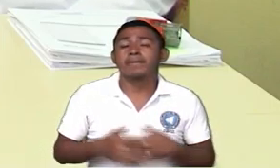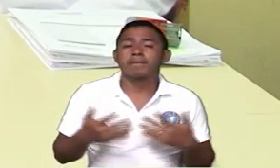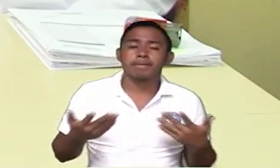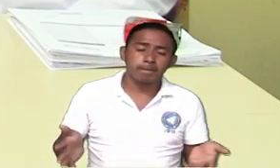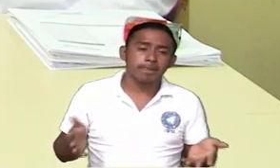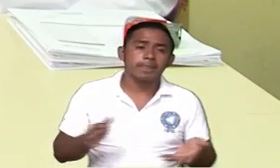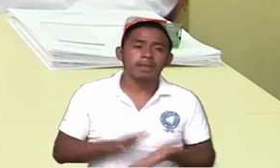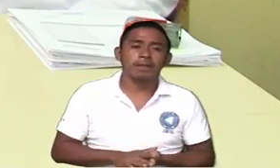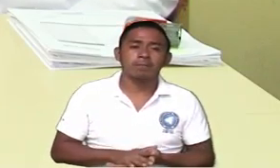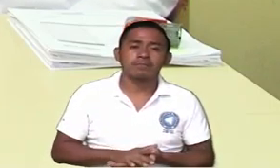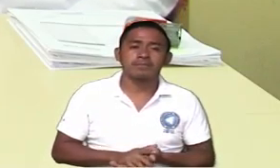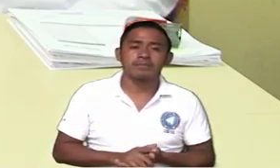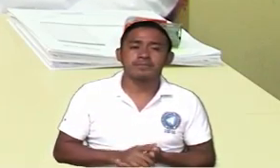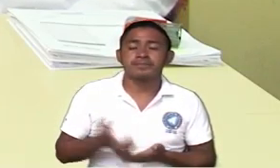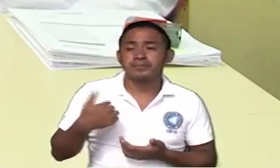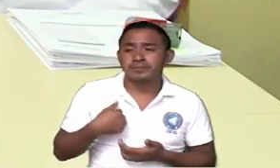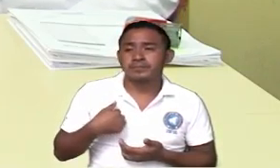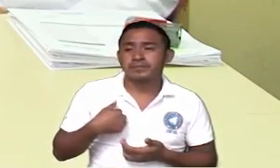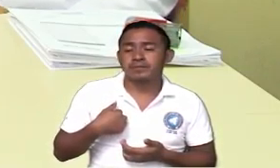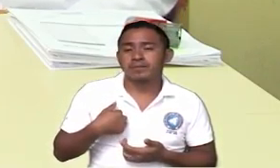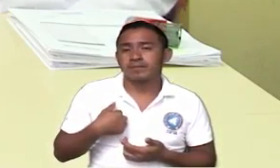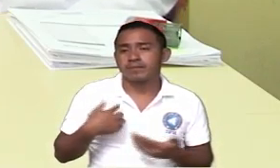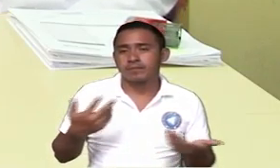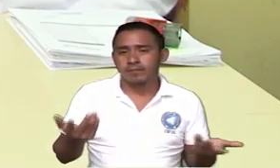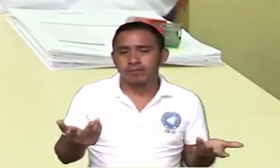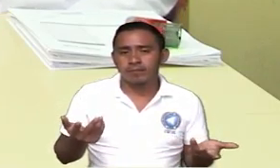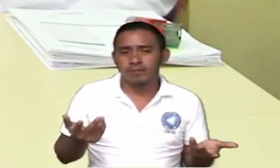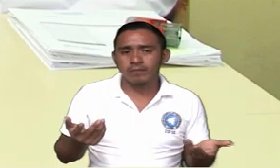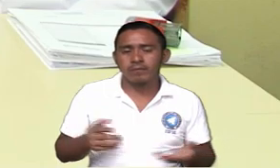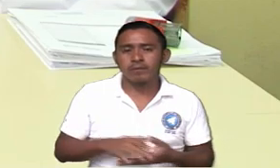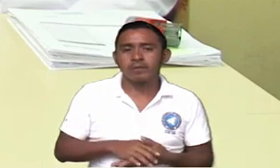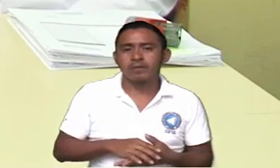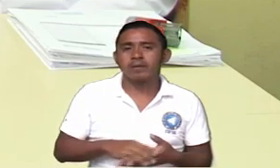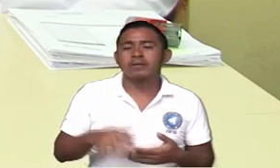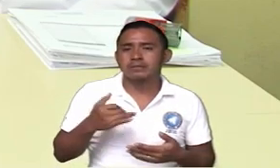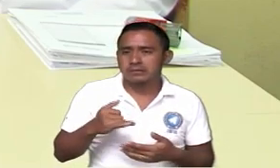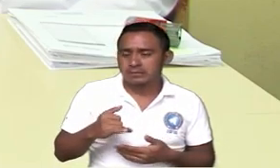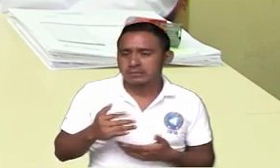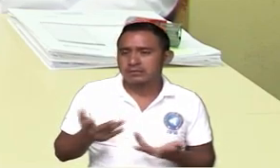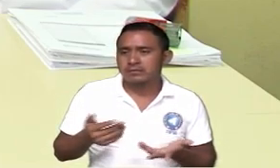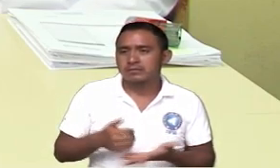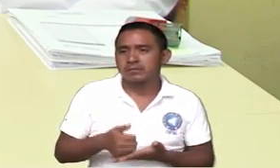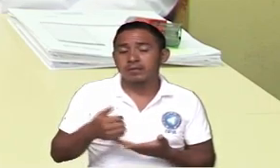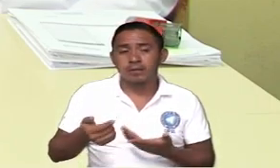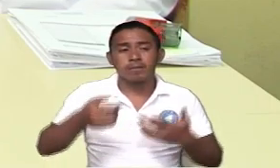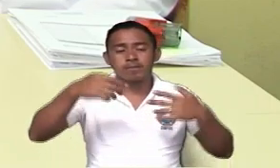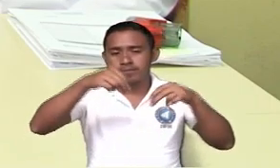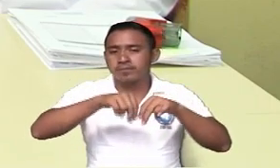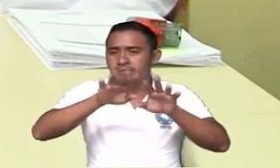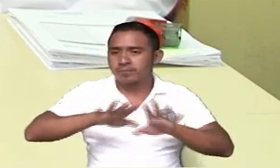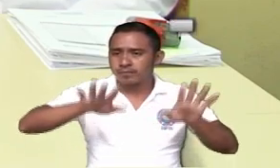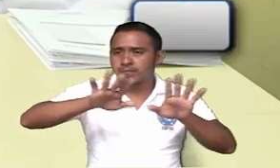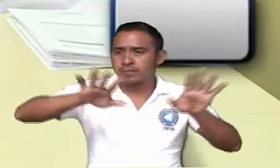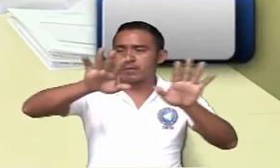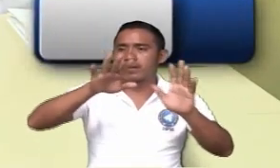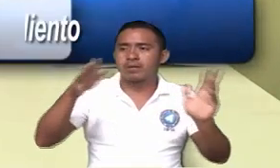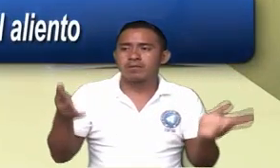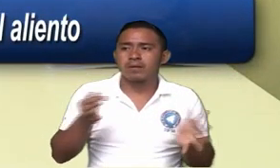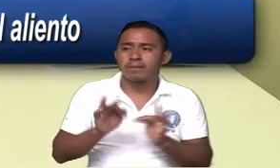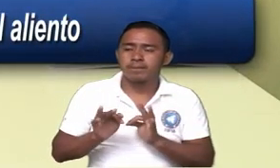nosotros como desde el punto de vista médico, sí orientamos la medicina natural, que ya